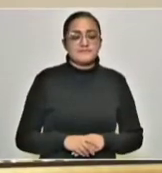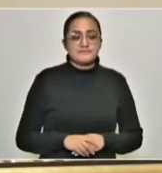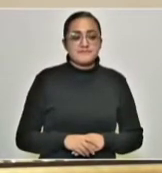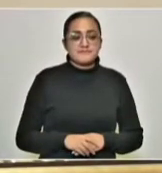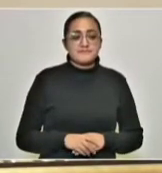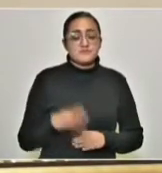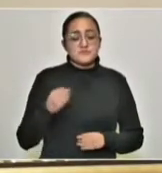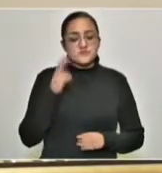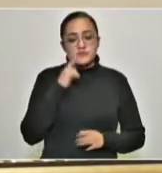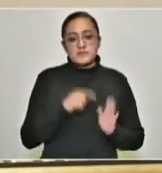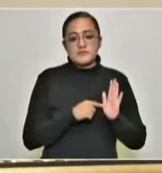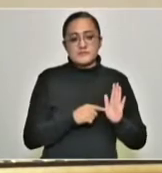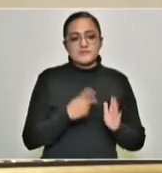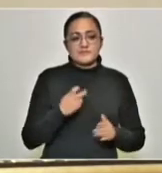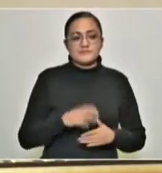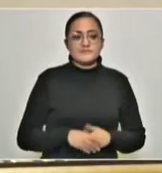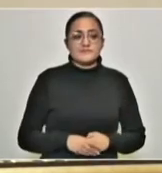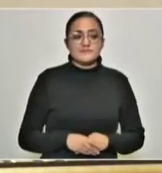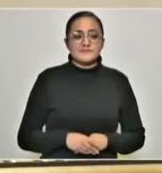Y hay muchas pruebas.